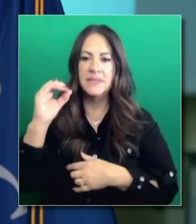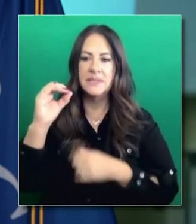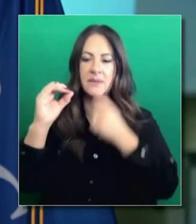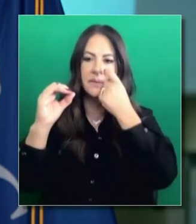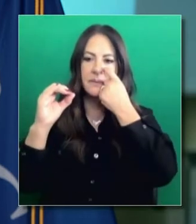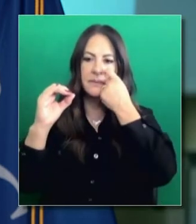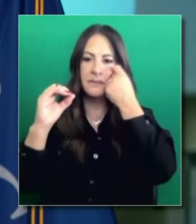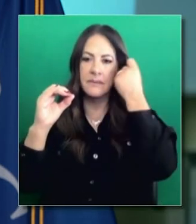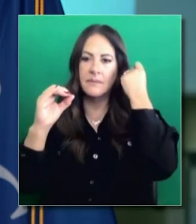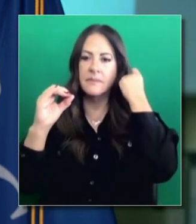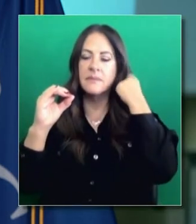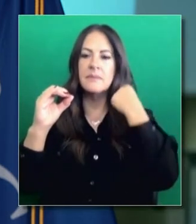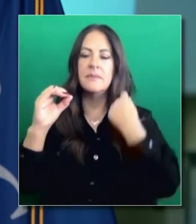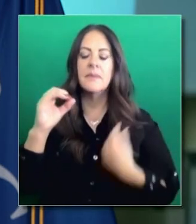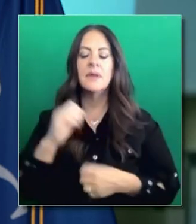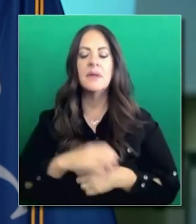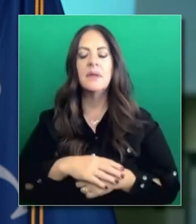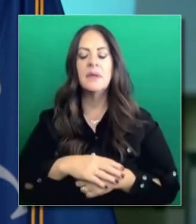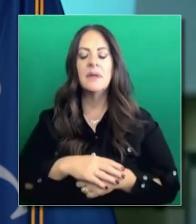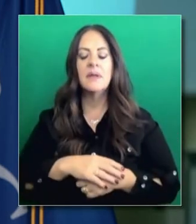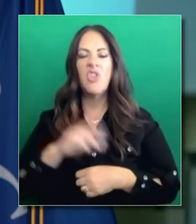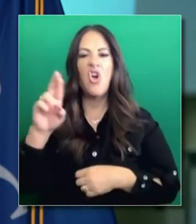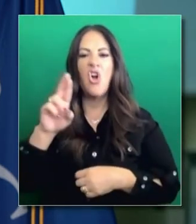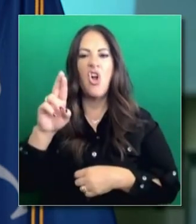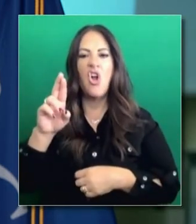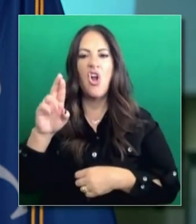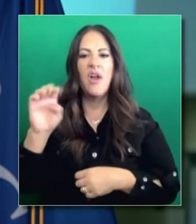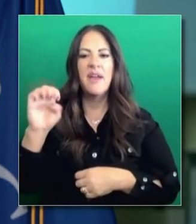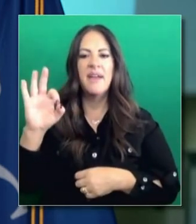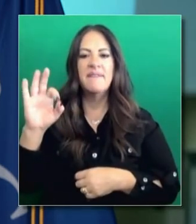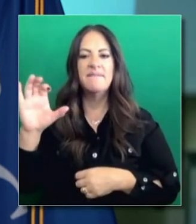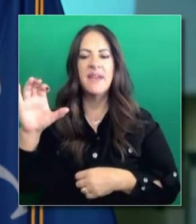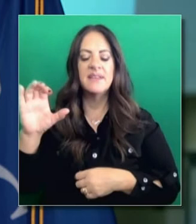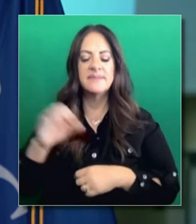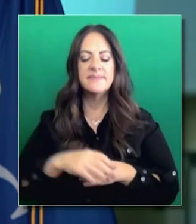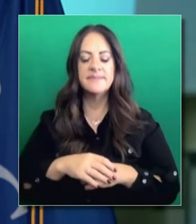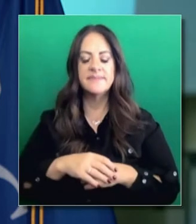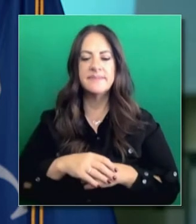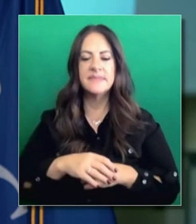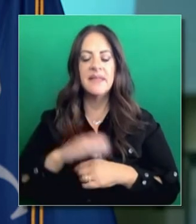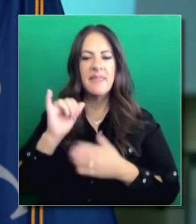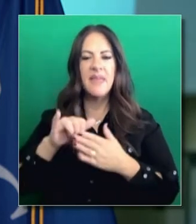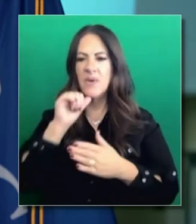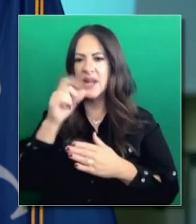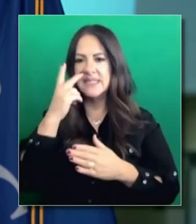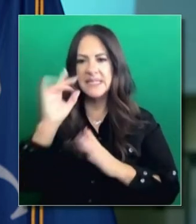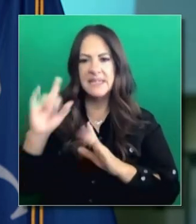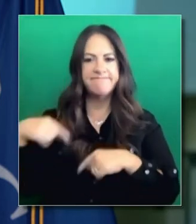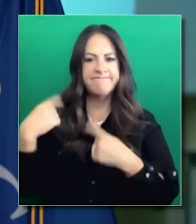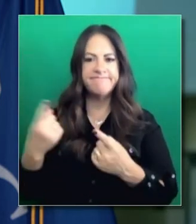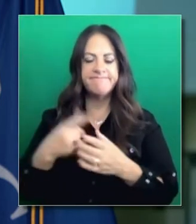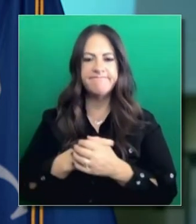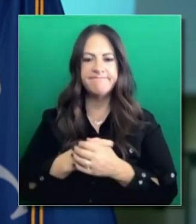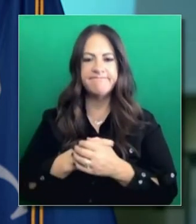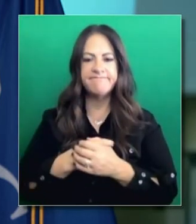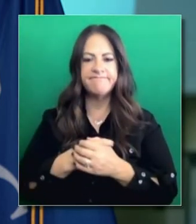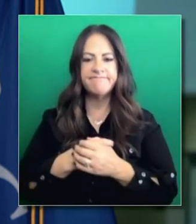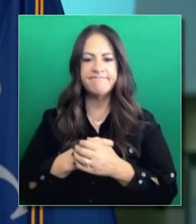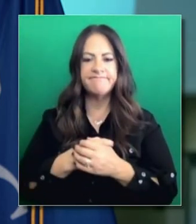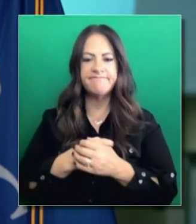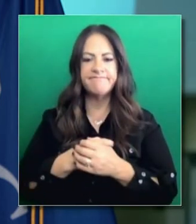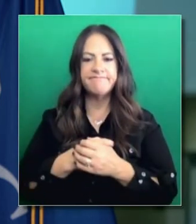a 1.0. Eso no se ha visto en tiempo. Es algo alentador. No todas las partes del estado